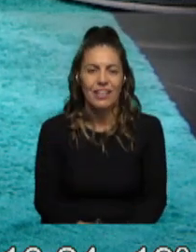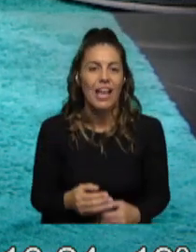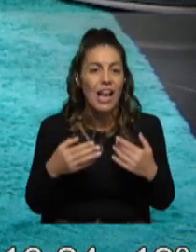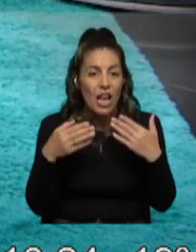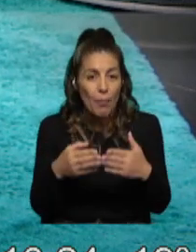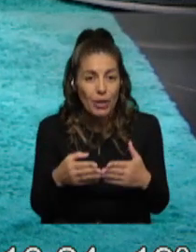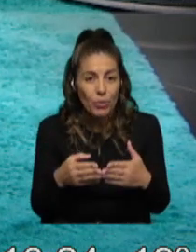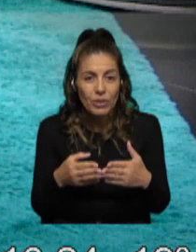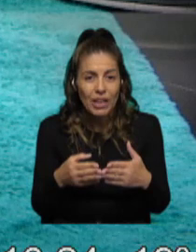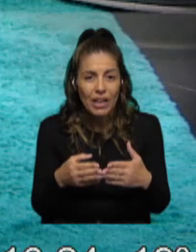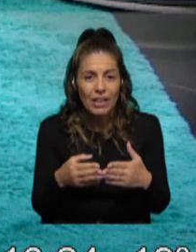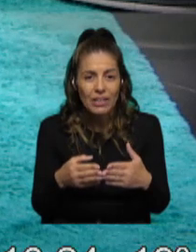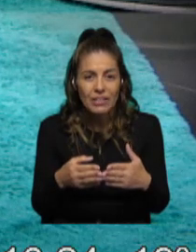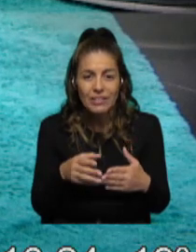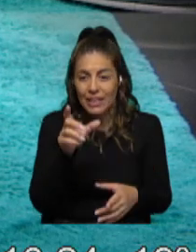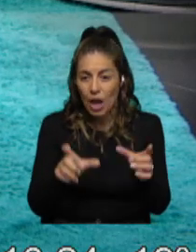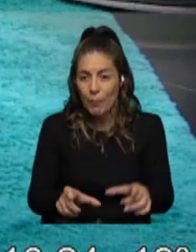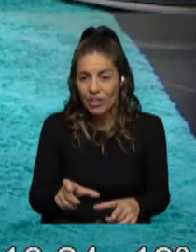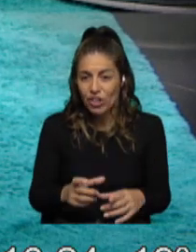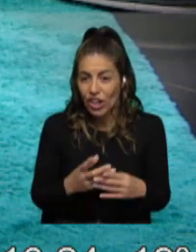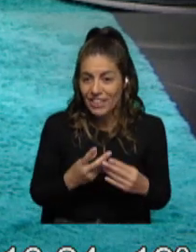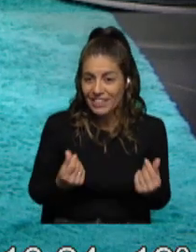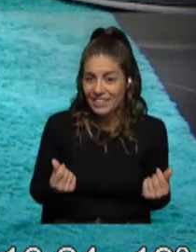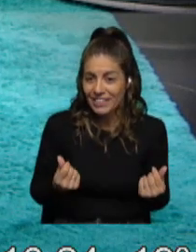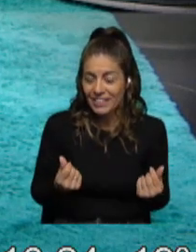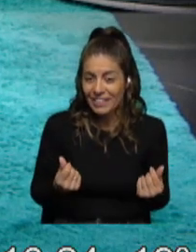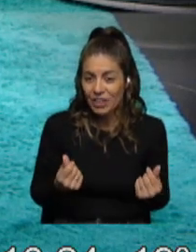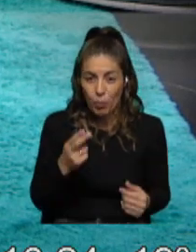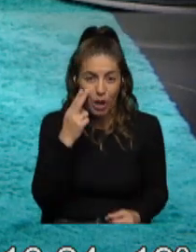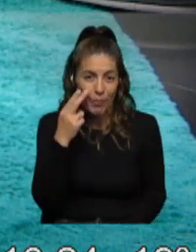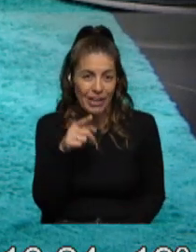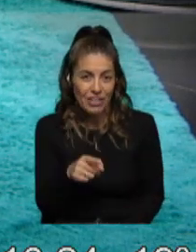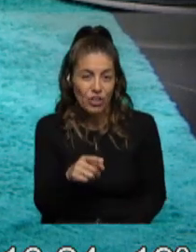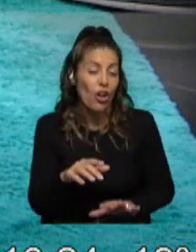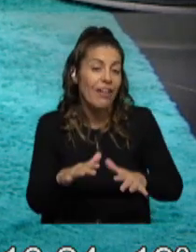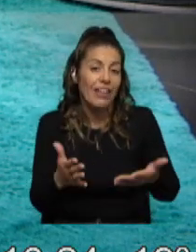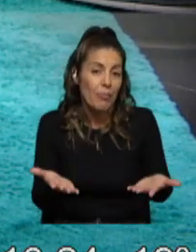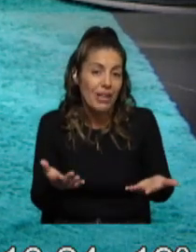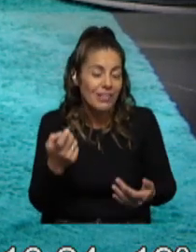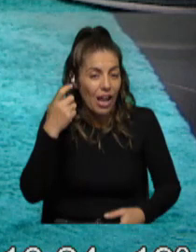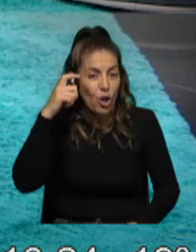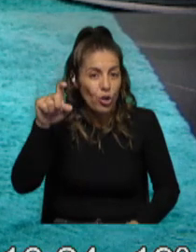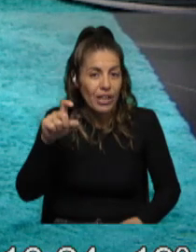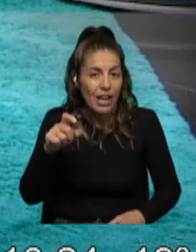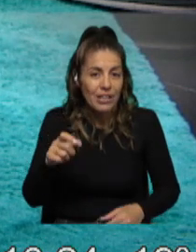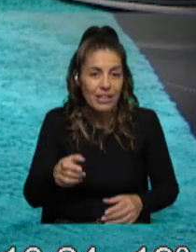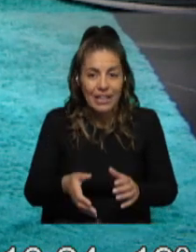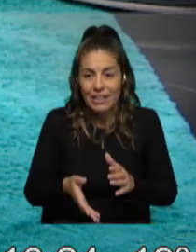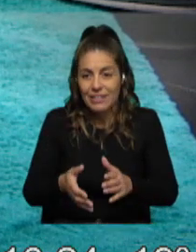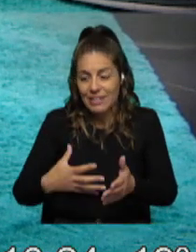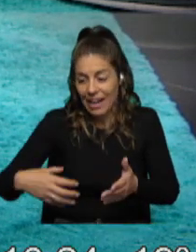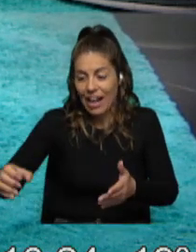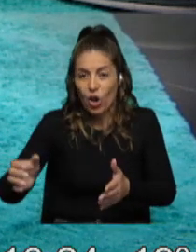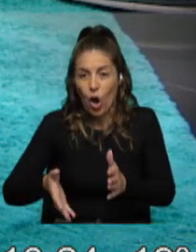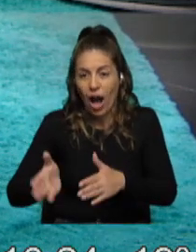los involucrados en la situación amorosa se sienten un problema en eso. ¿Qué pasa? Y lo ideal es sacarlo antes. Vamos,